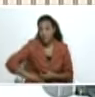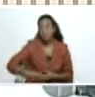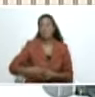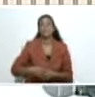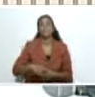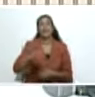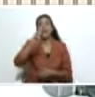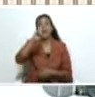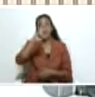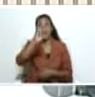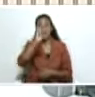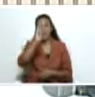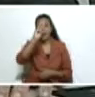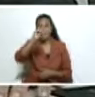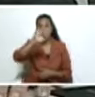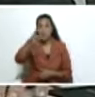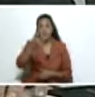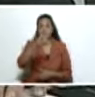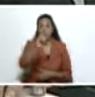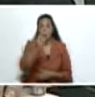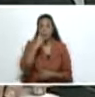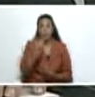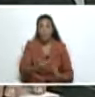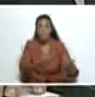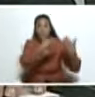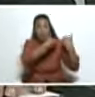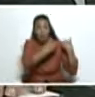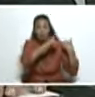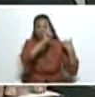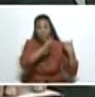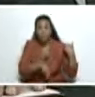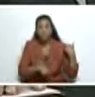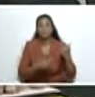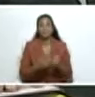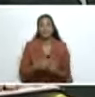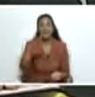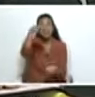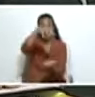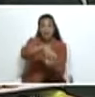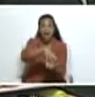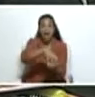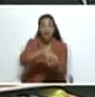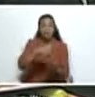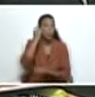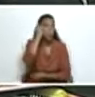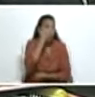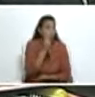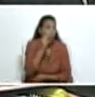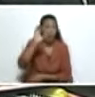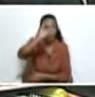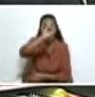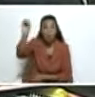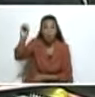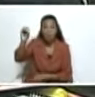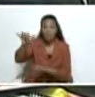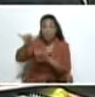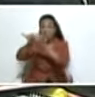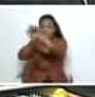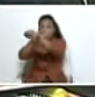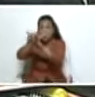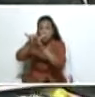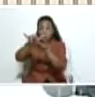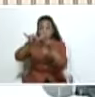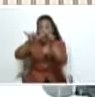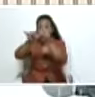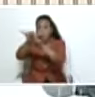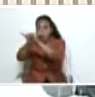Remigio Ceballos, la encargado del estado Sucre. Para el oriente lo mandé, y en el oriente hay una batalla, eso es